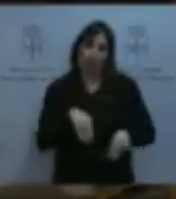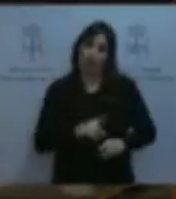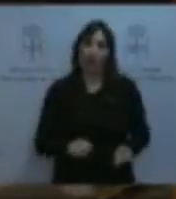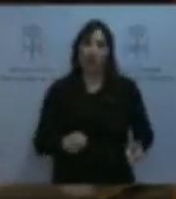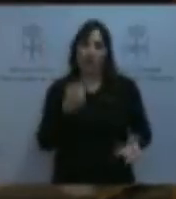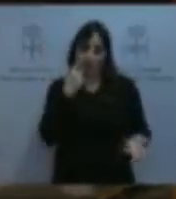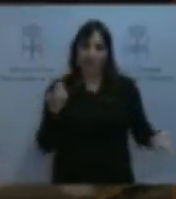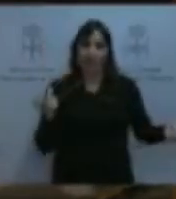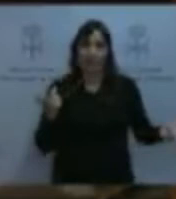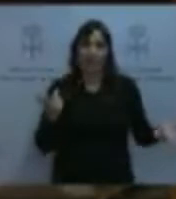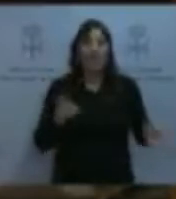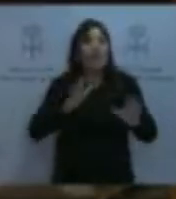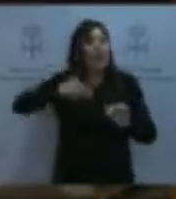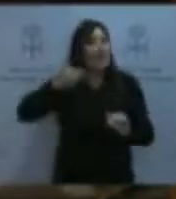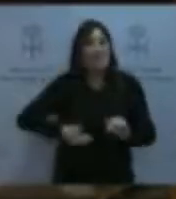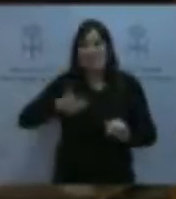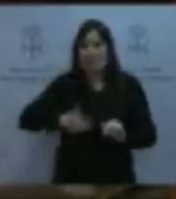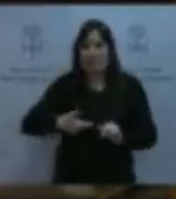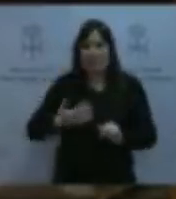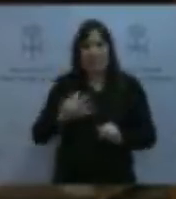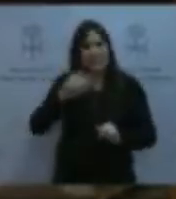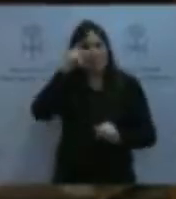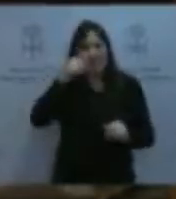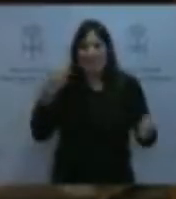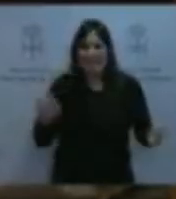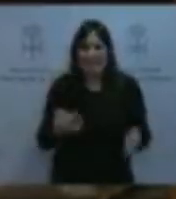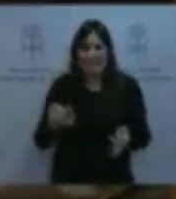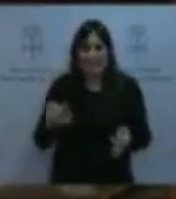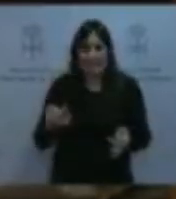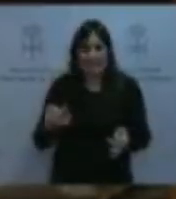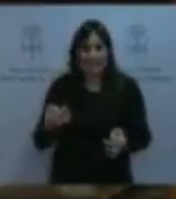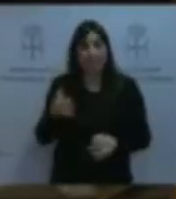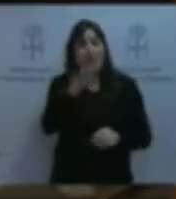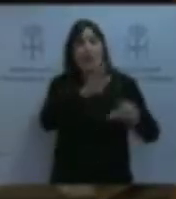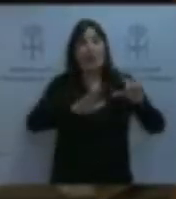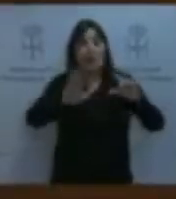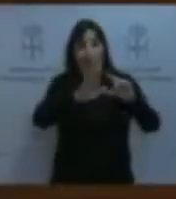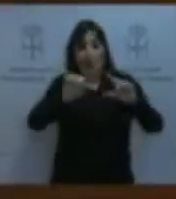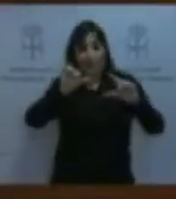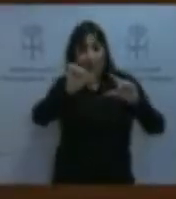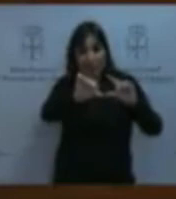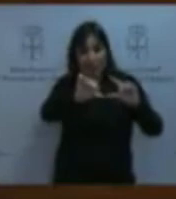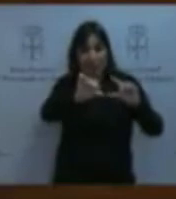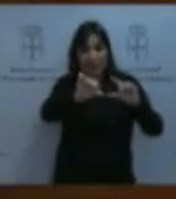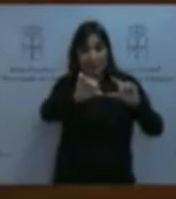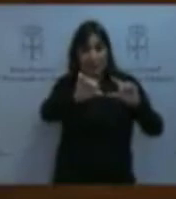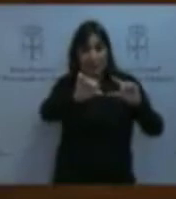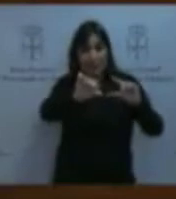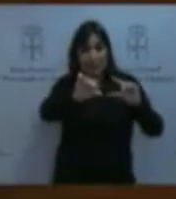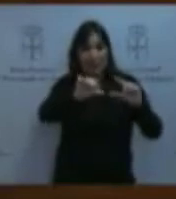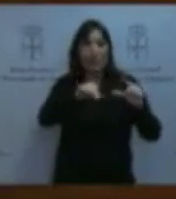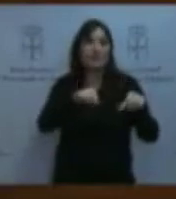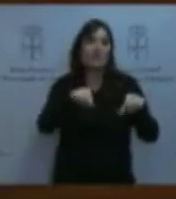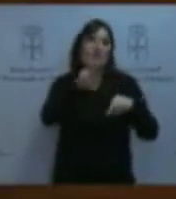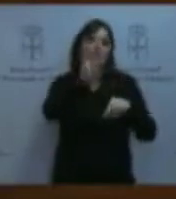de todo sería que el área central metropolitana se convirtiese en un instrumento que drenase recursos del mundo rural.